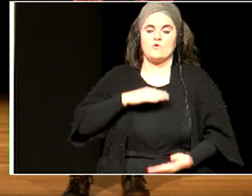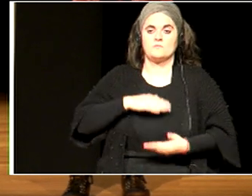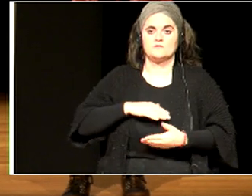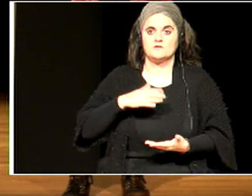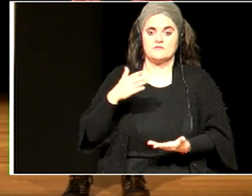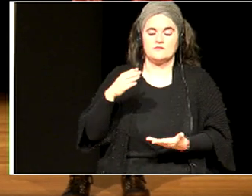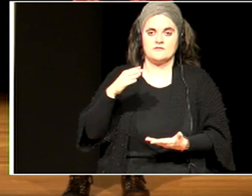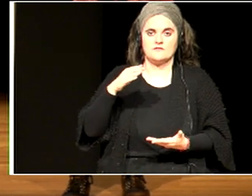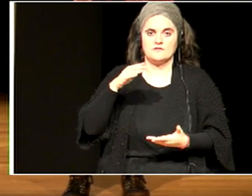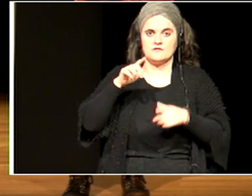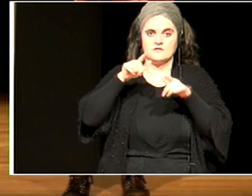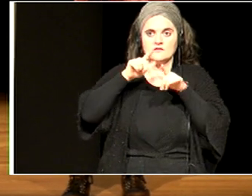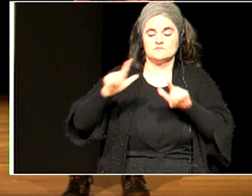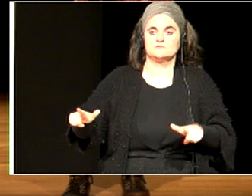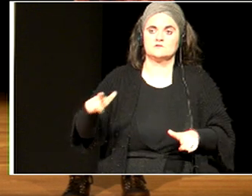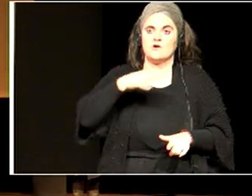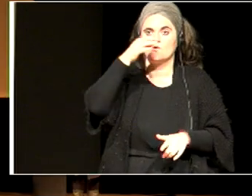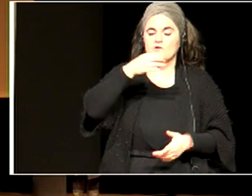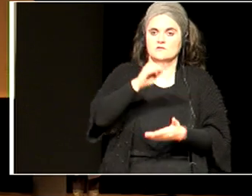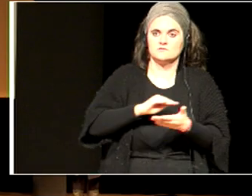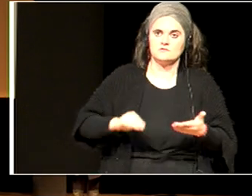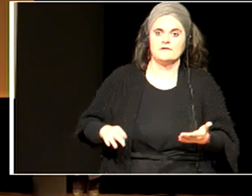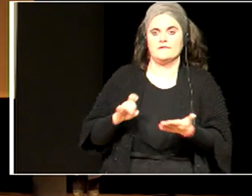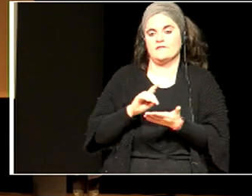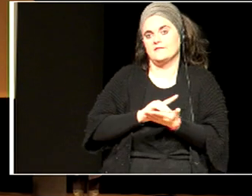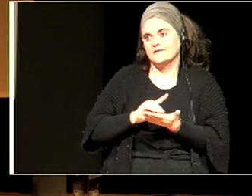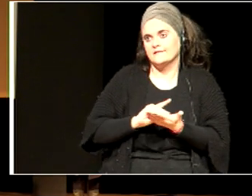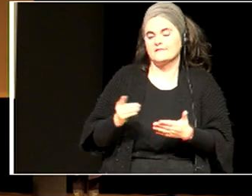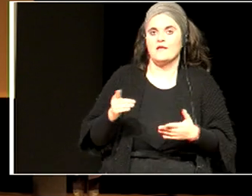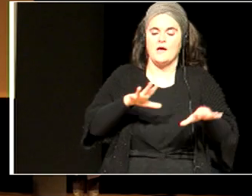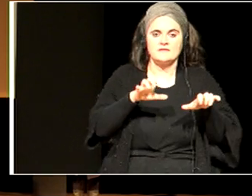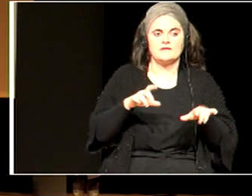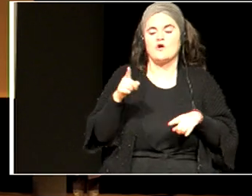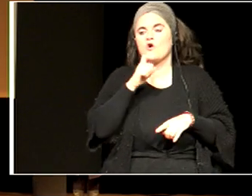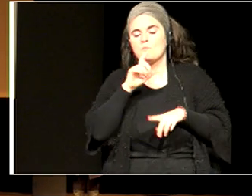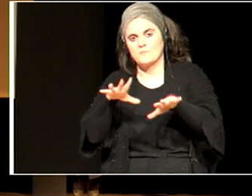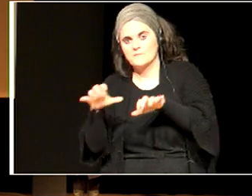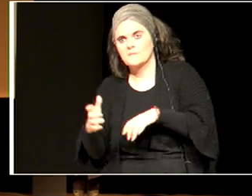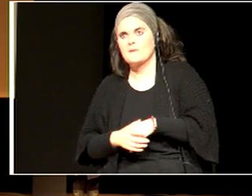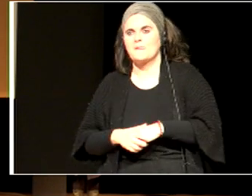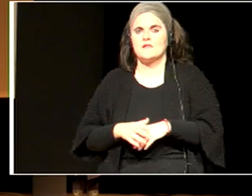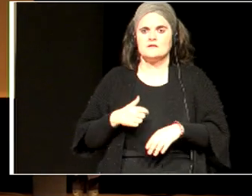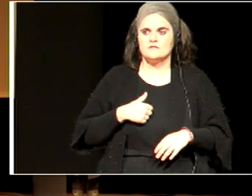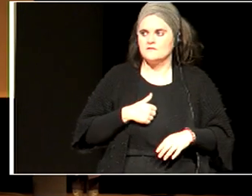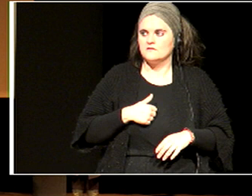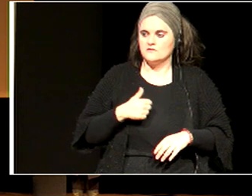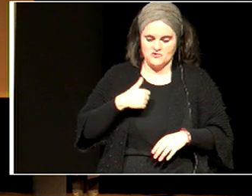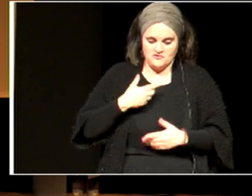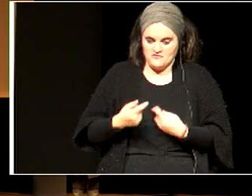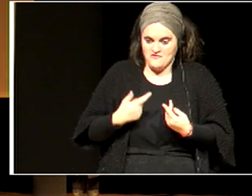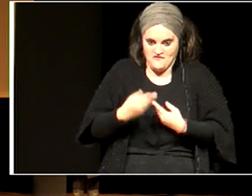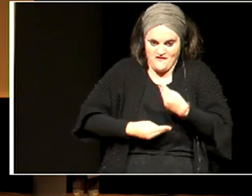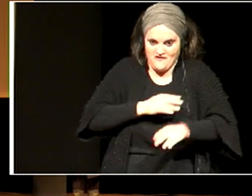escrita como oral competencia digital competencia de aprender a aprender competencia y yo trabajo nada cinco